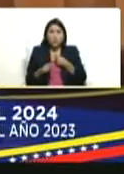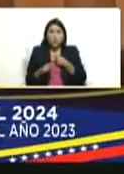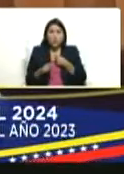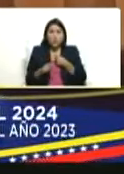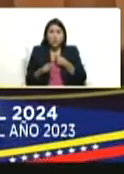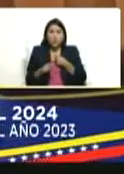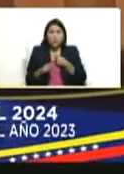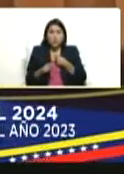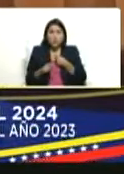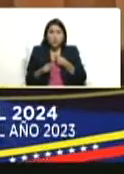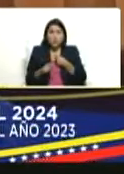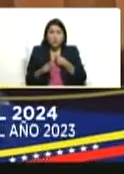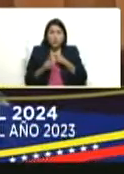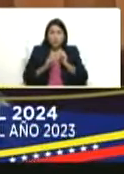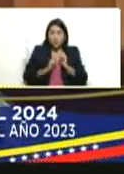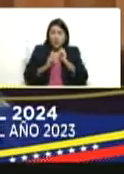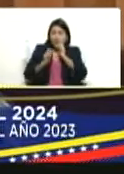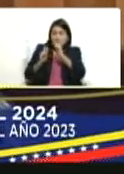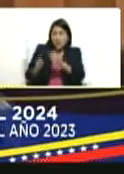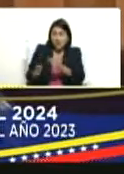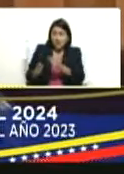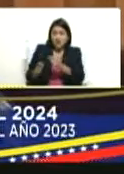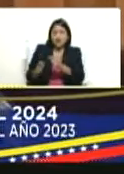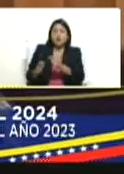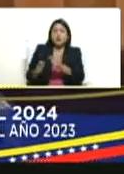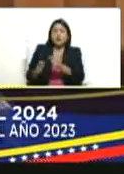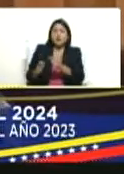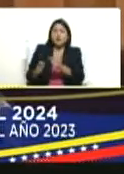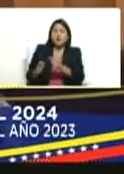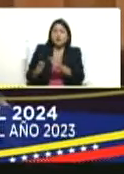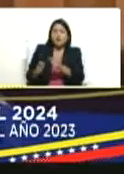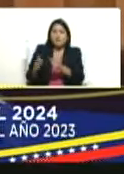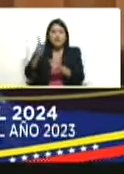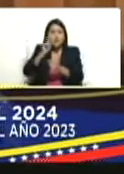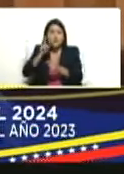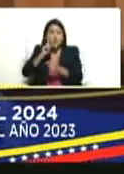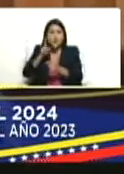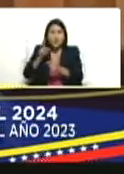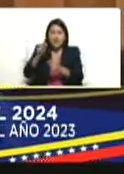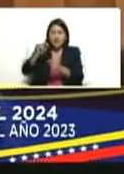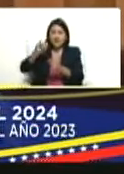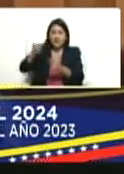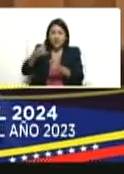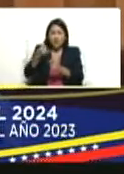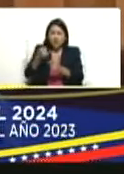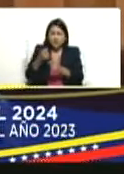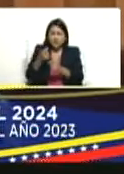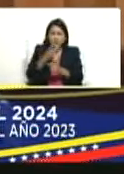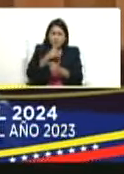nombrar de manera falsa y ficticia un Tribunal Supremo de Justicia